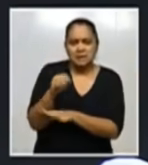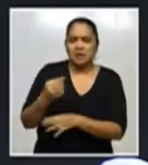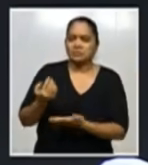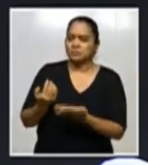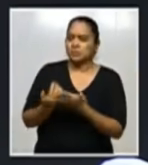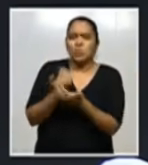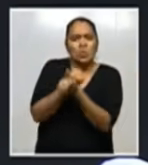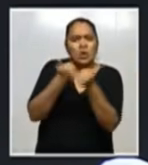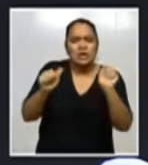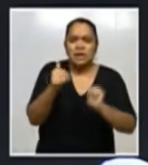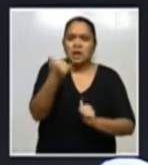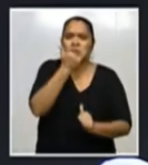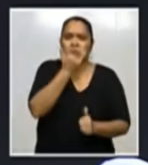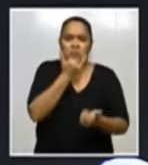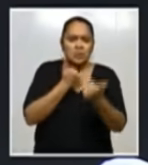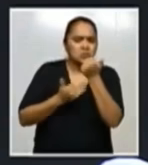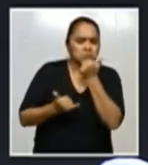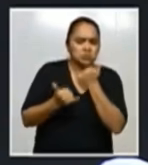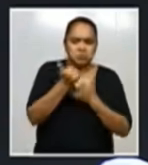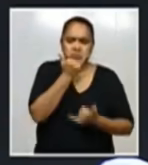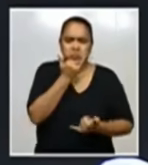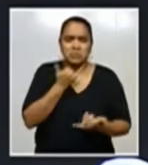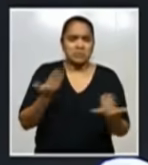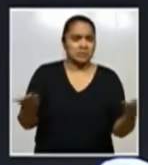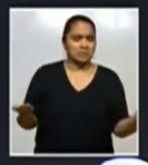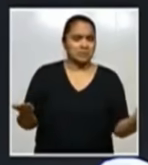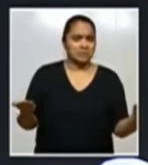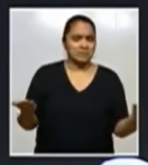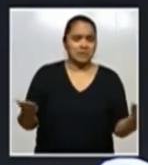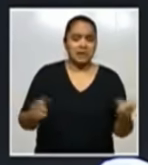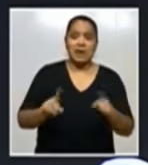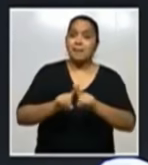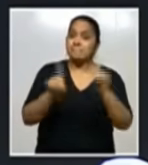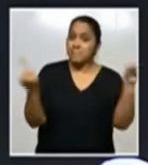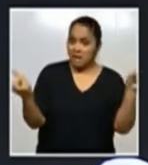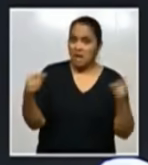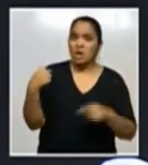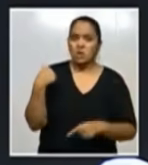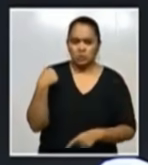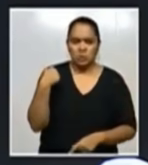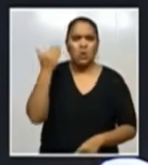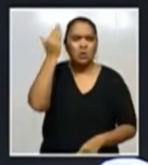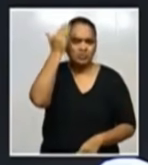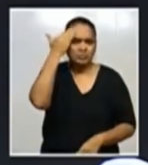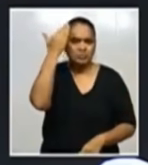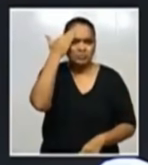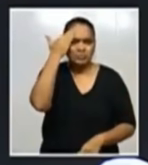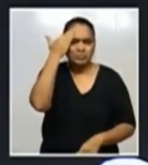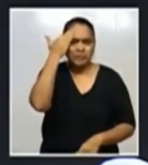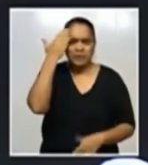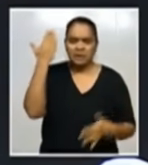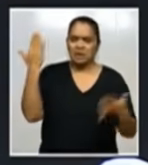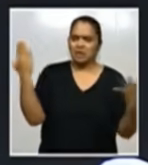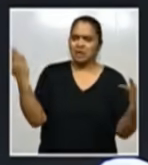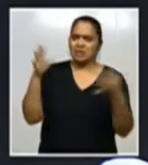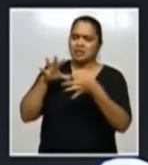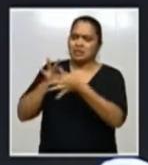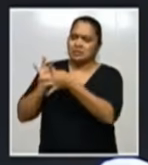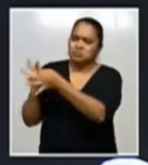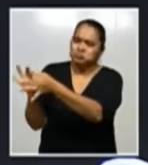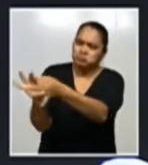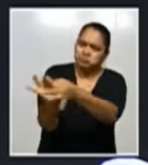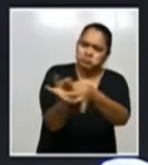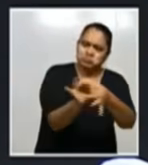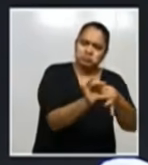errores. Todos los hemos cometido, pero estoy seguro que a todos nos une un valor mucho más